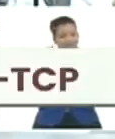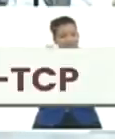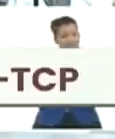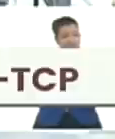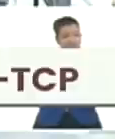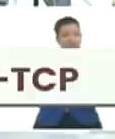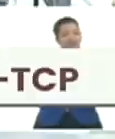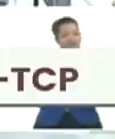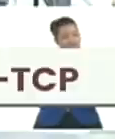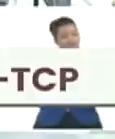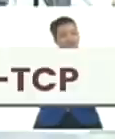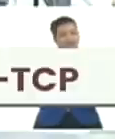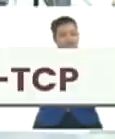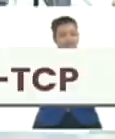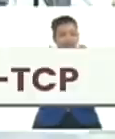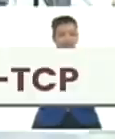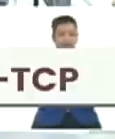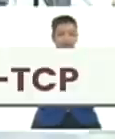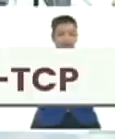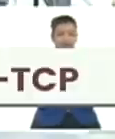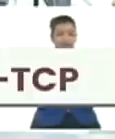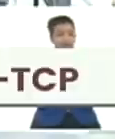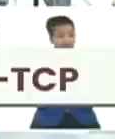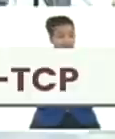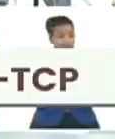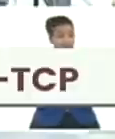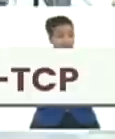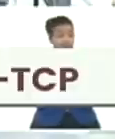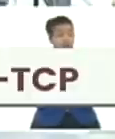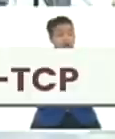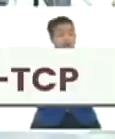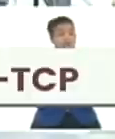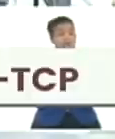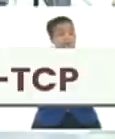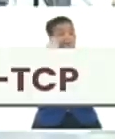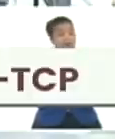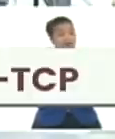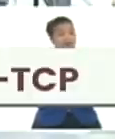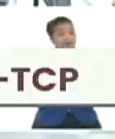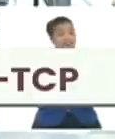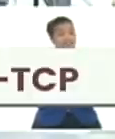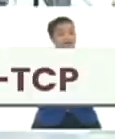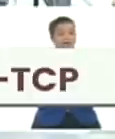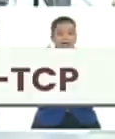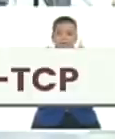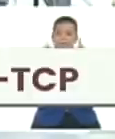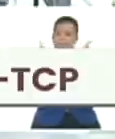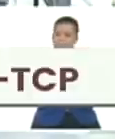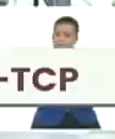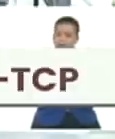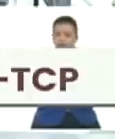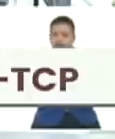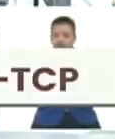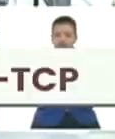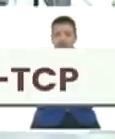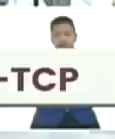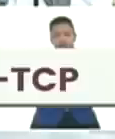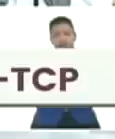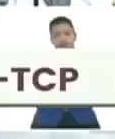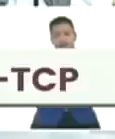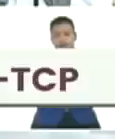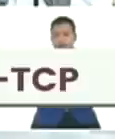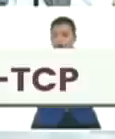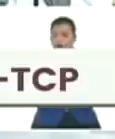mes. Si realmente estamos comprometidos en abordar los complejos desafíos regionales que enfrentamos juntos